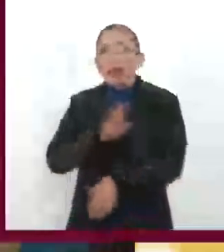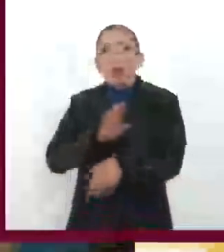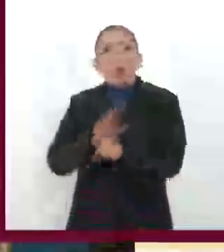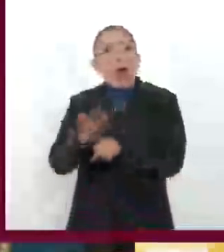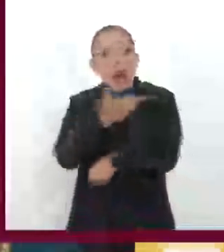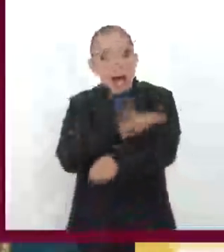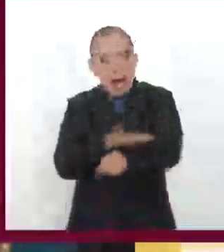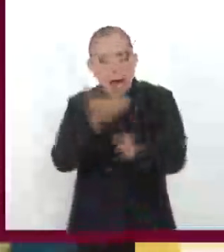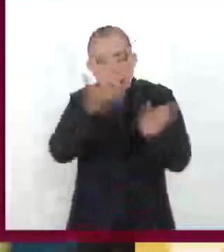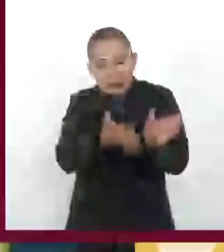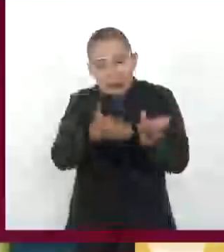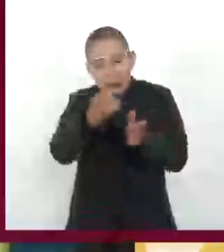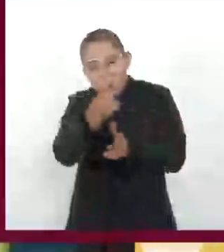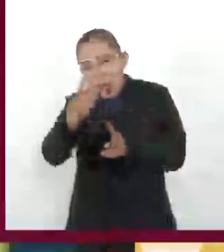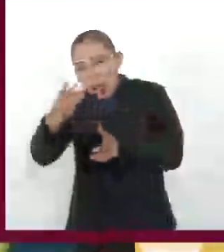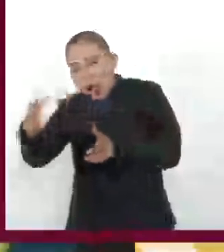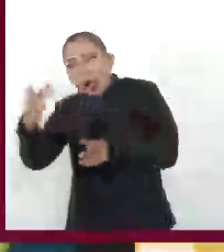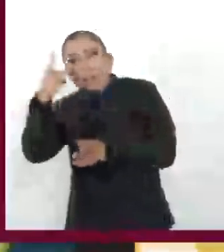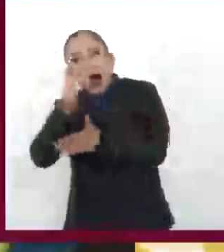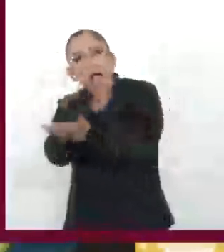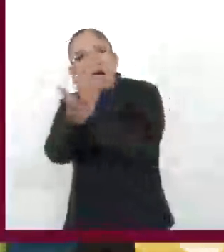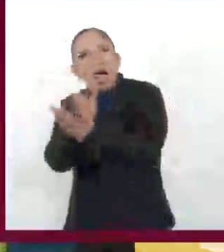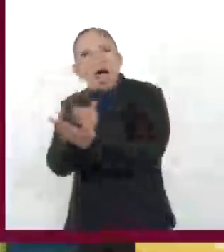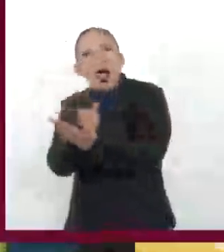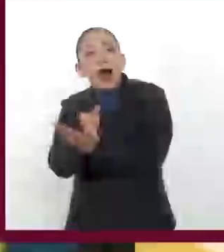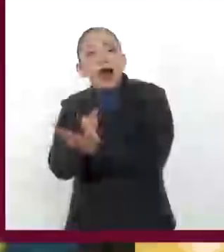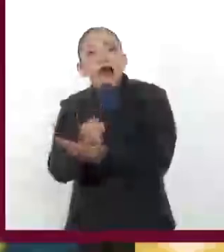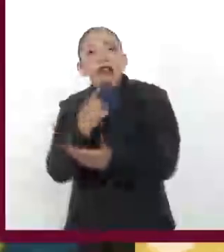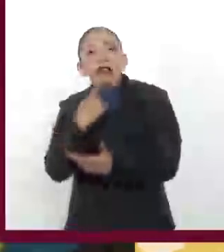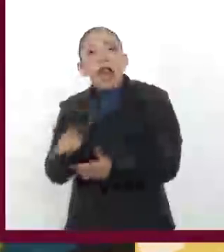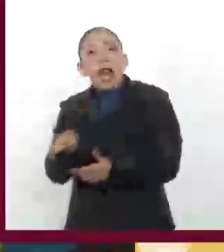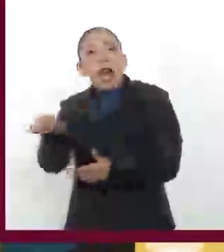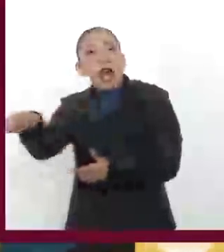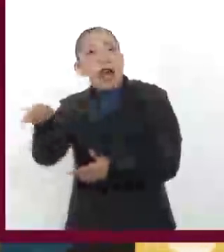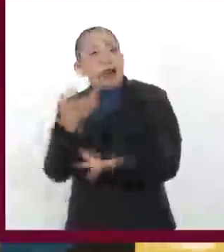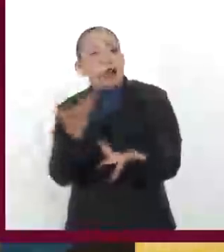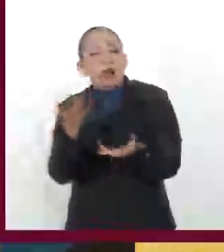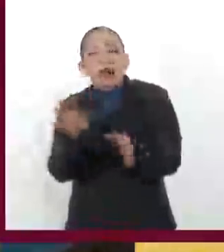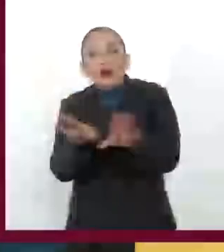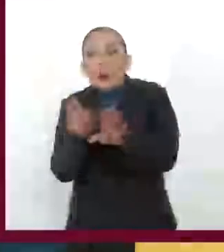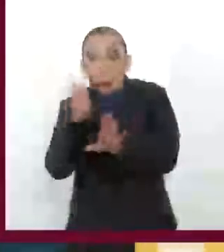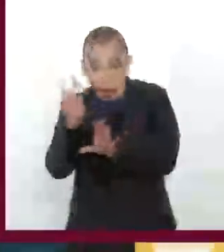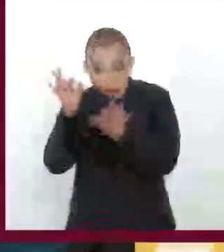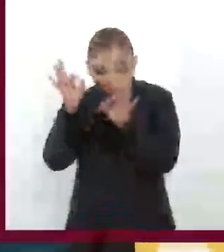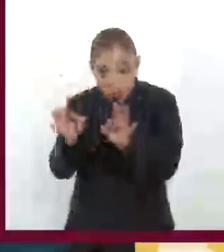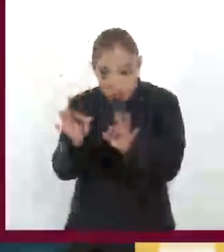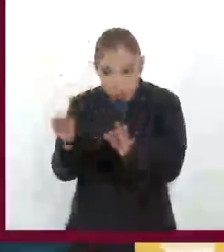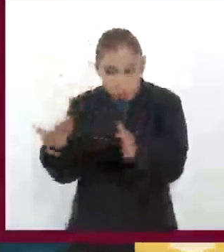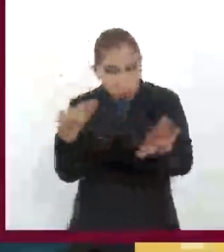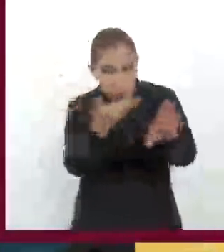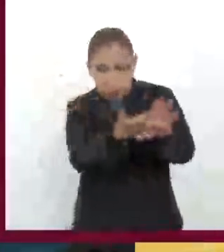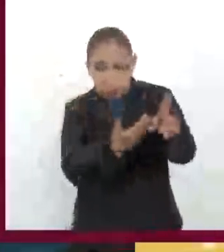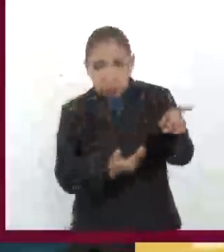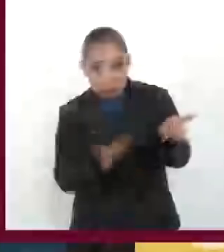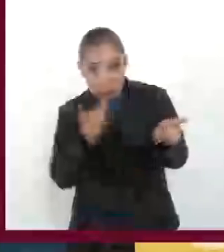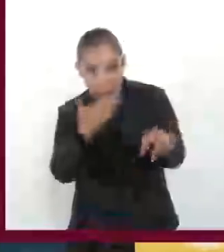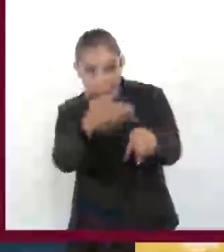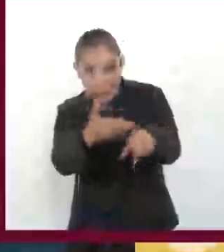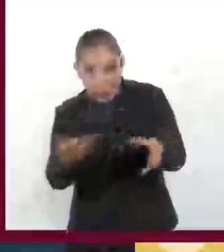el procedimiento para interponer una queja y cuál sería su desarrollo para ver si